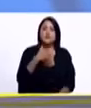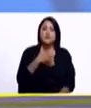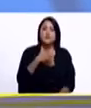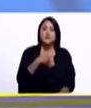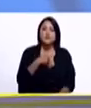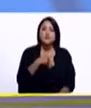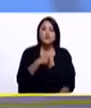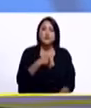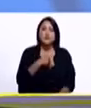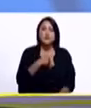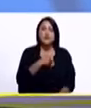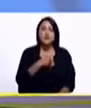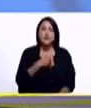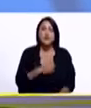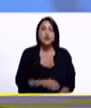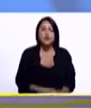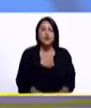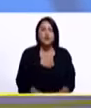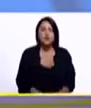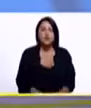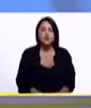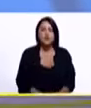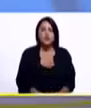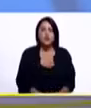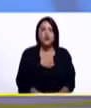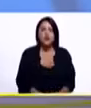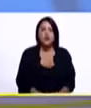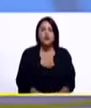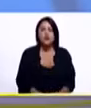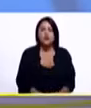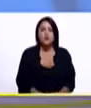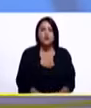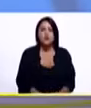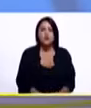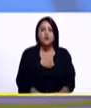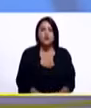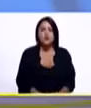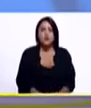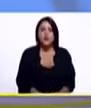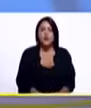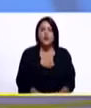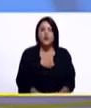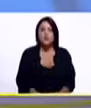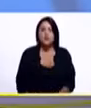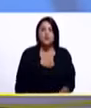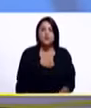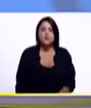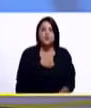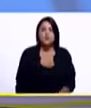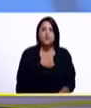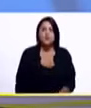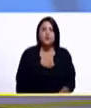global, nos dice que todos queremos paz, diálogo, entendimiento.